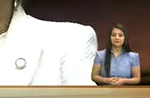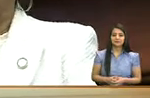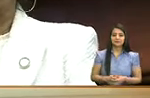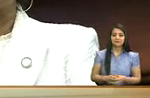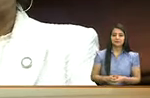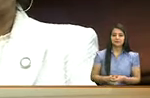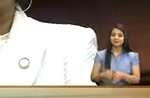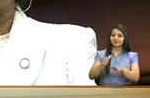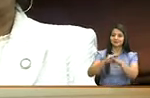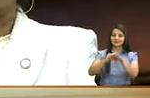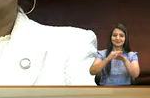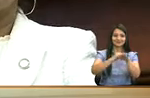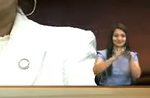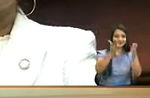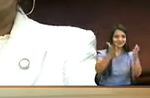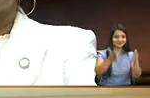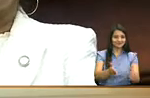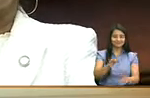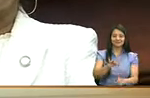invitados especiales.